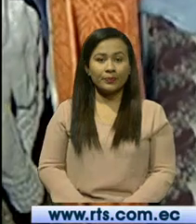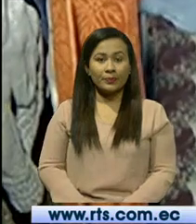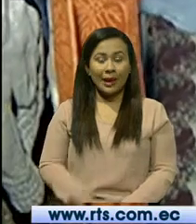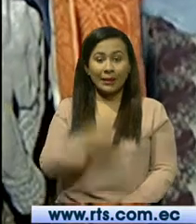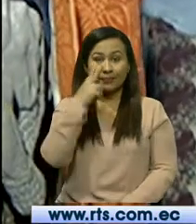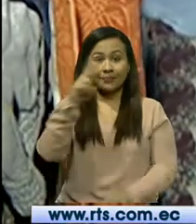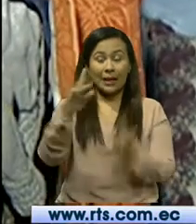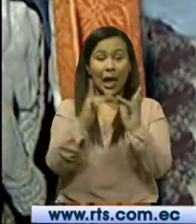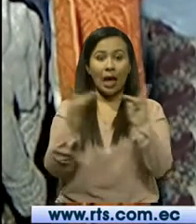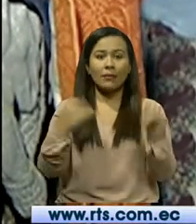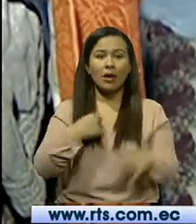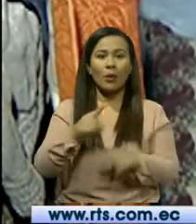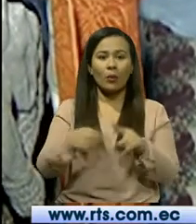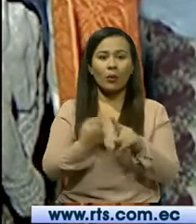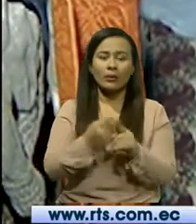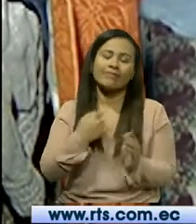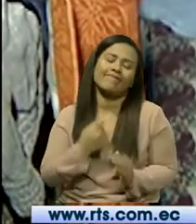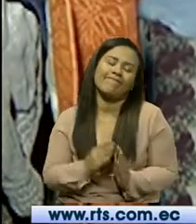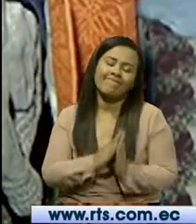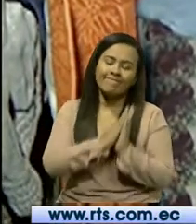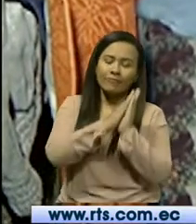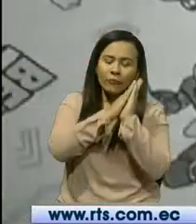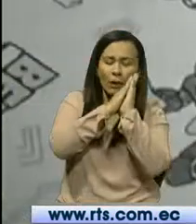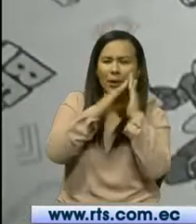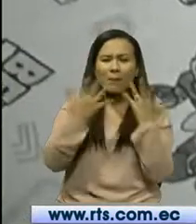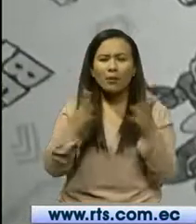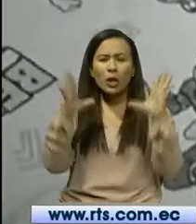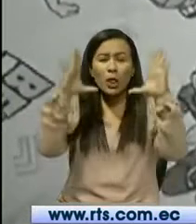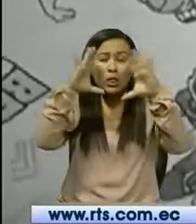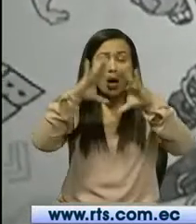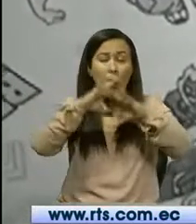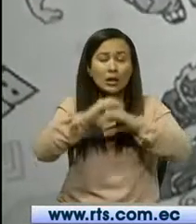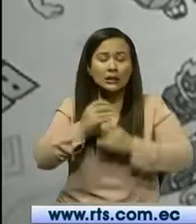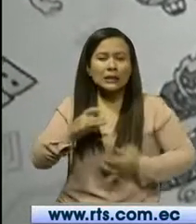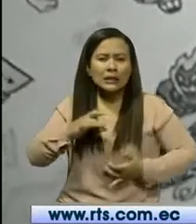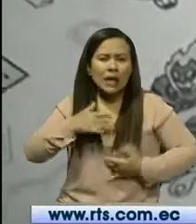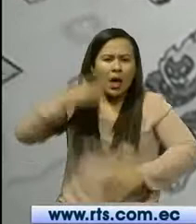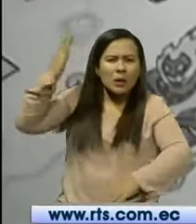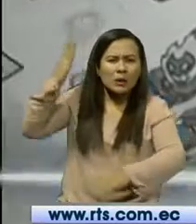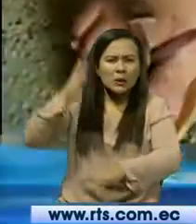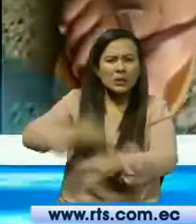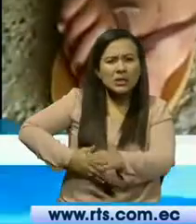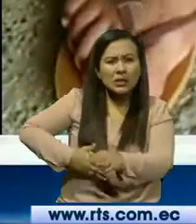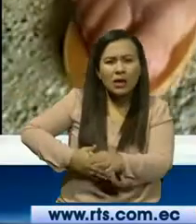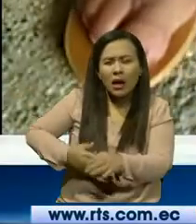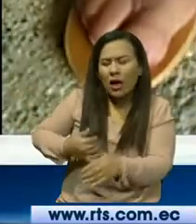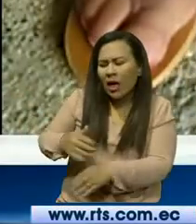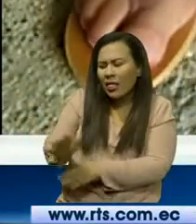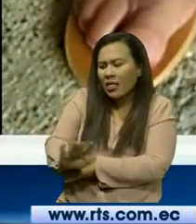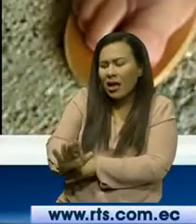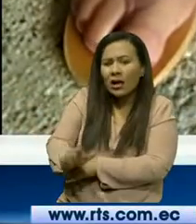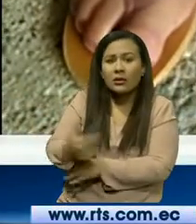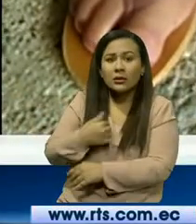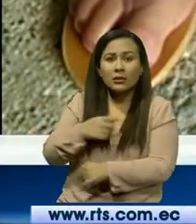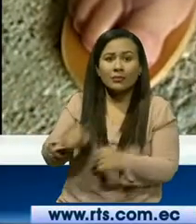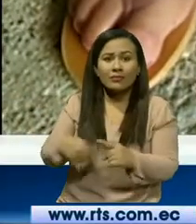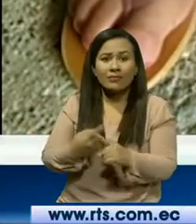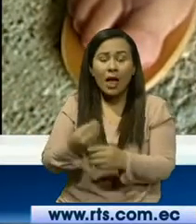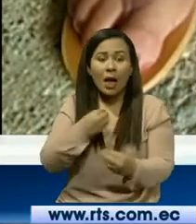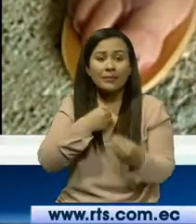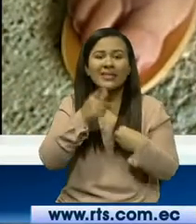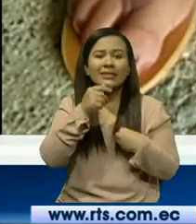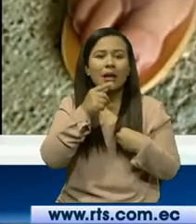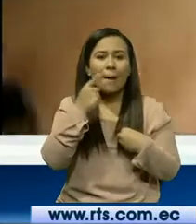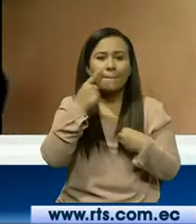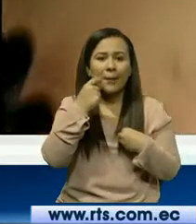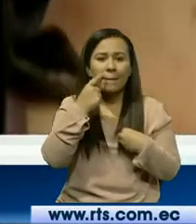esa cama cuando estaba lista para dormir a la medianoche y sintió el golpe y al instante el corte en su pie derecho. Y era que su padre la había agredido